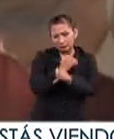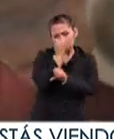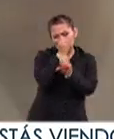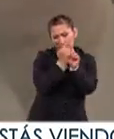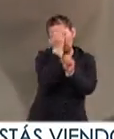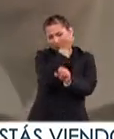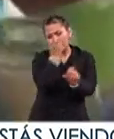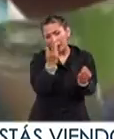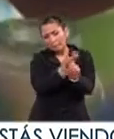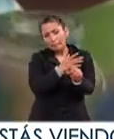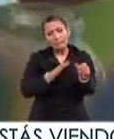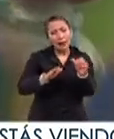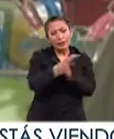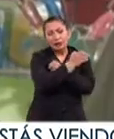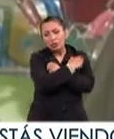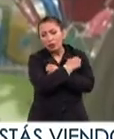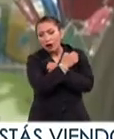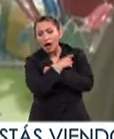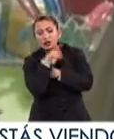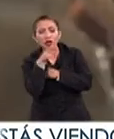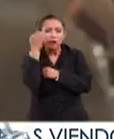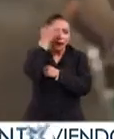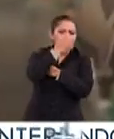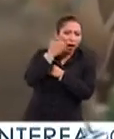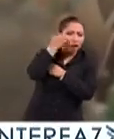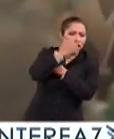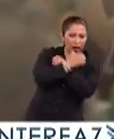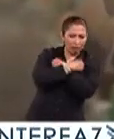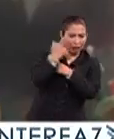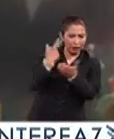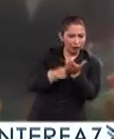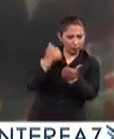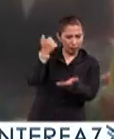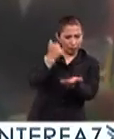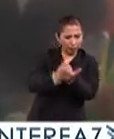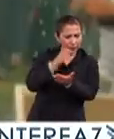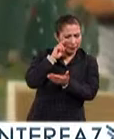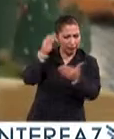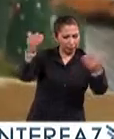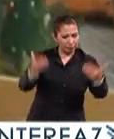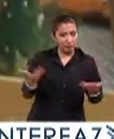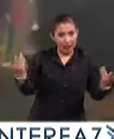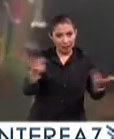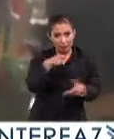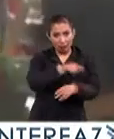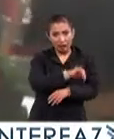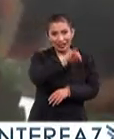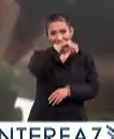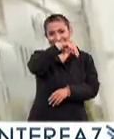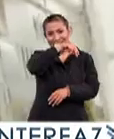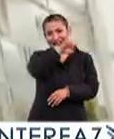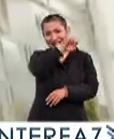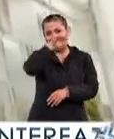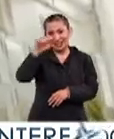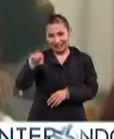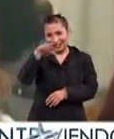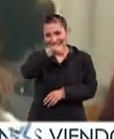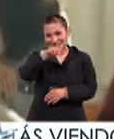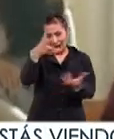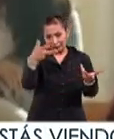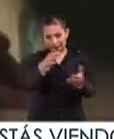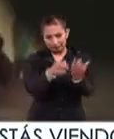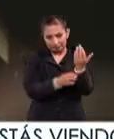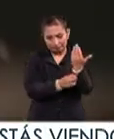sobre la situación que guarda la educación y la evaluación educativa en la Ciudad de México, elaborado por el Instituto Nacional para la Evaluación